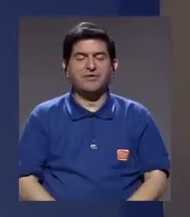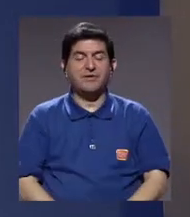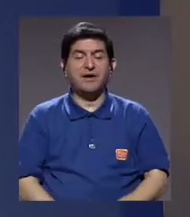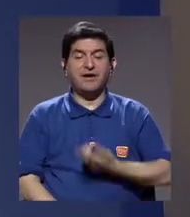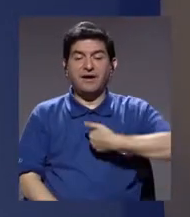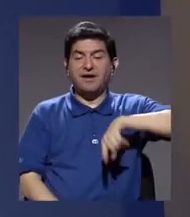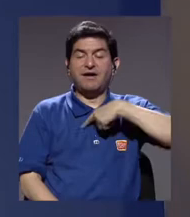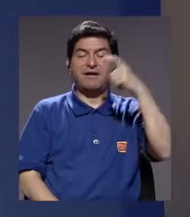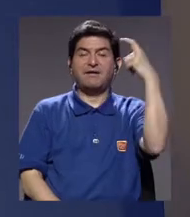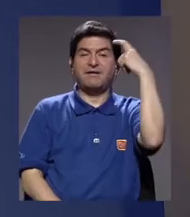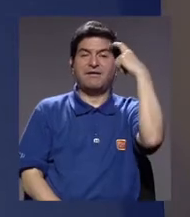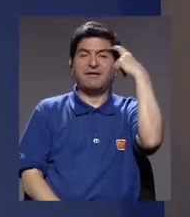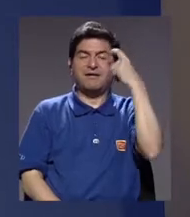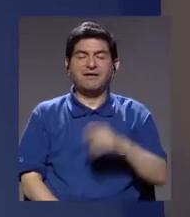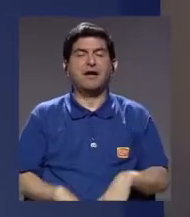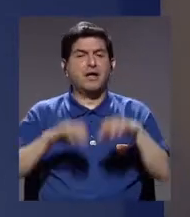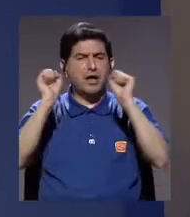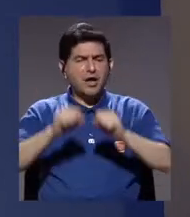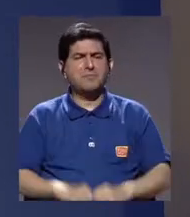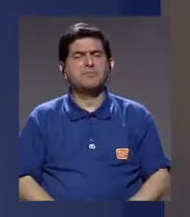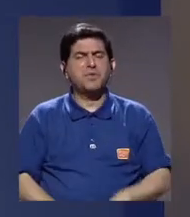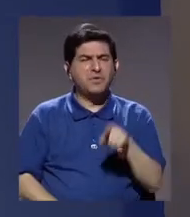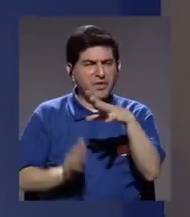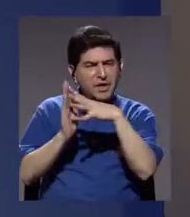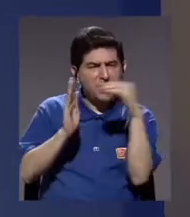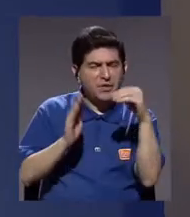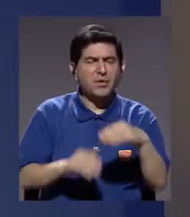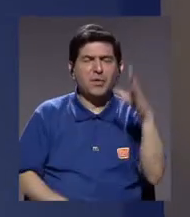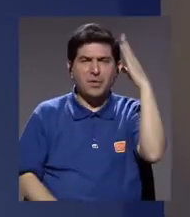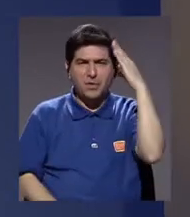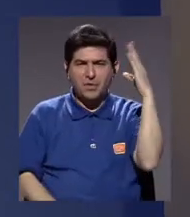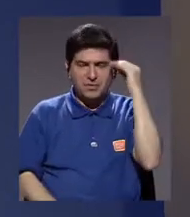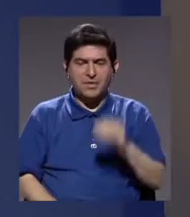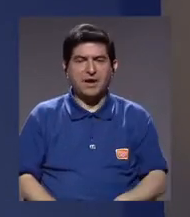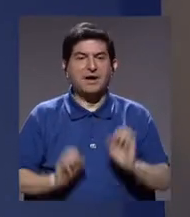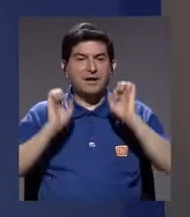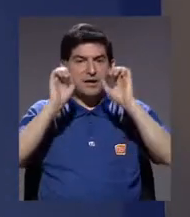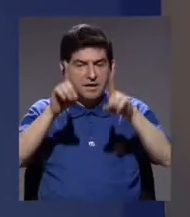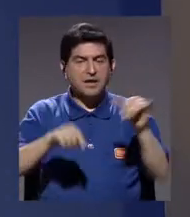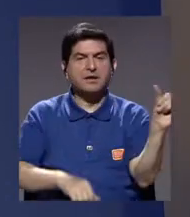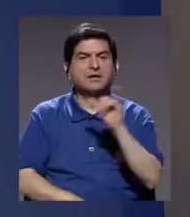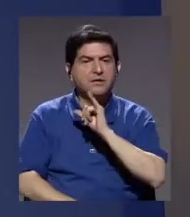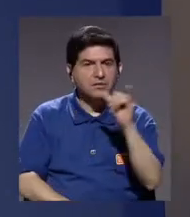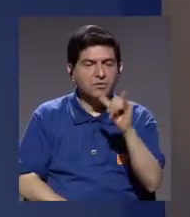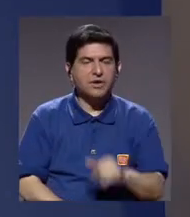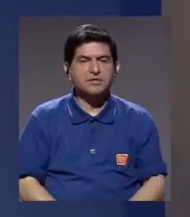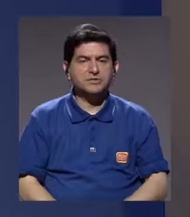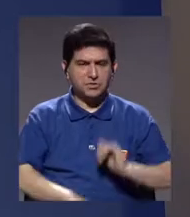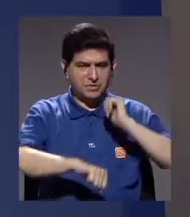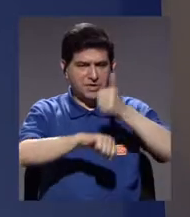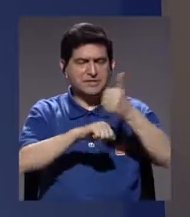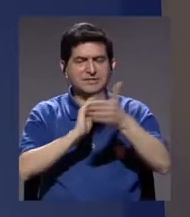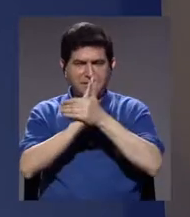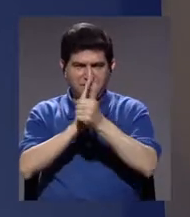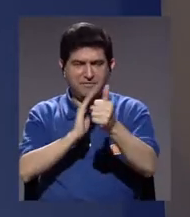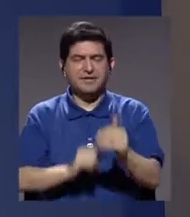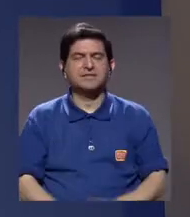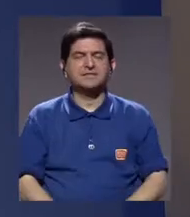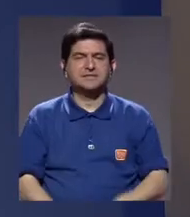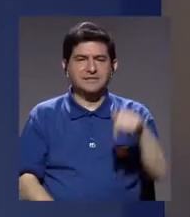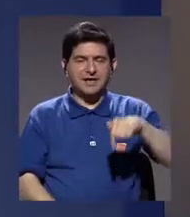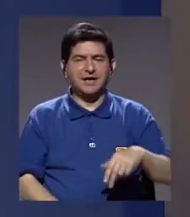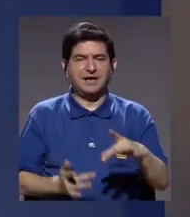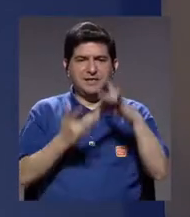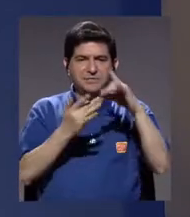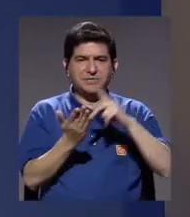hace que nosotros pensemos en seguir esas experiencias y que en educación hace también una gran potencia. Estamos en